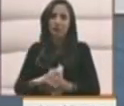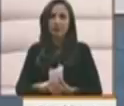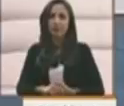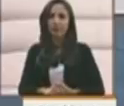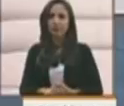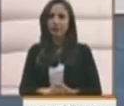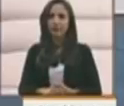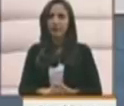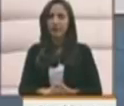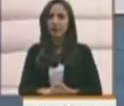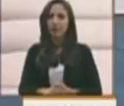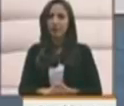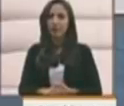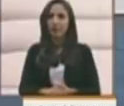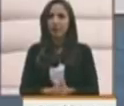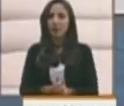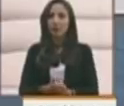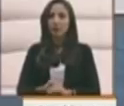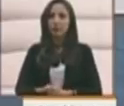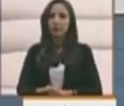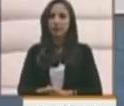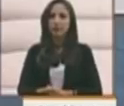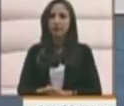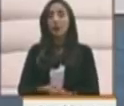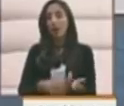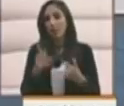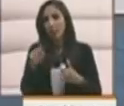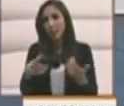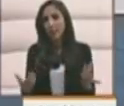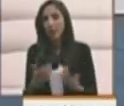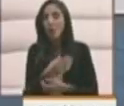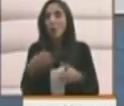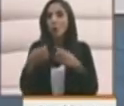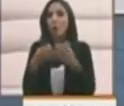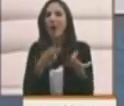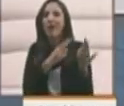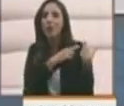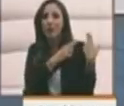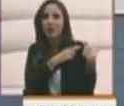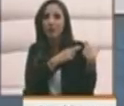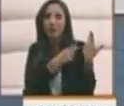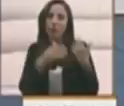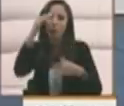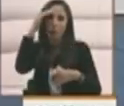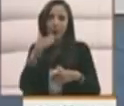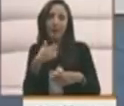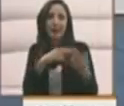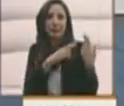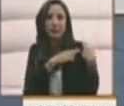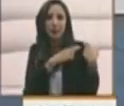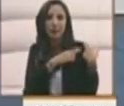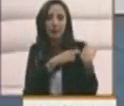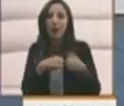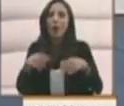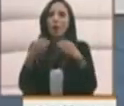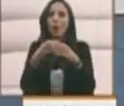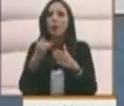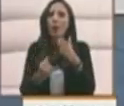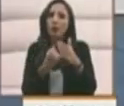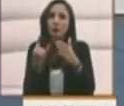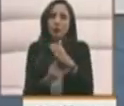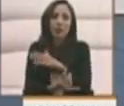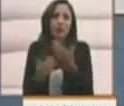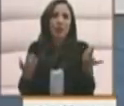y también a los representantes de todos los poderes públicos del